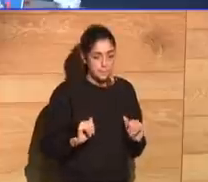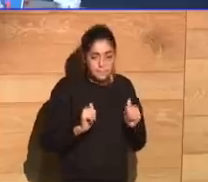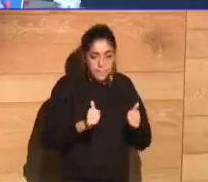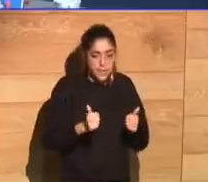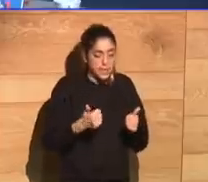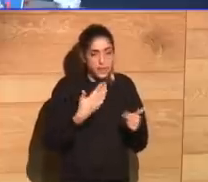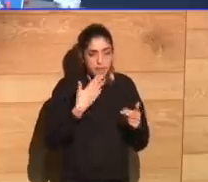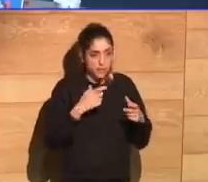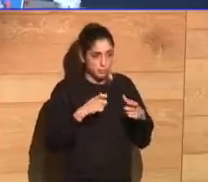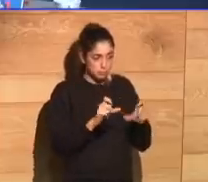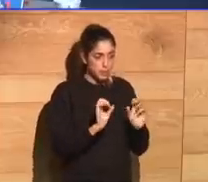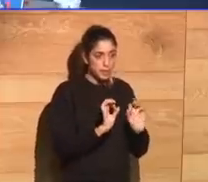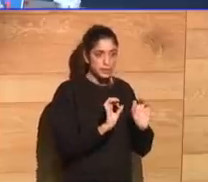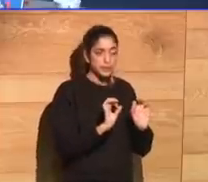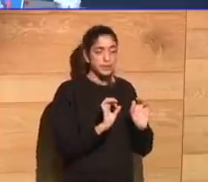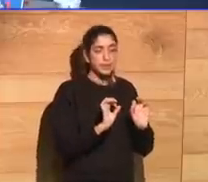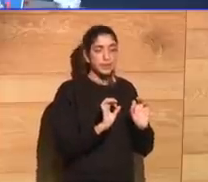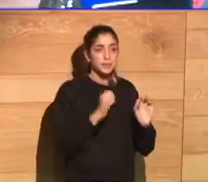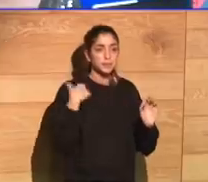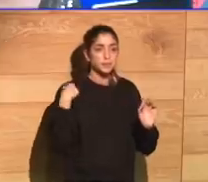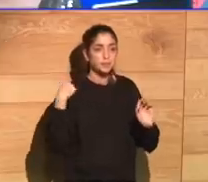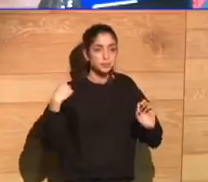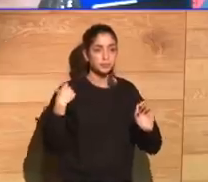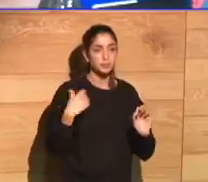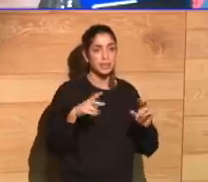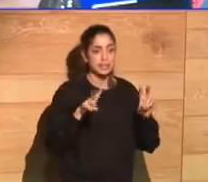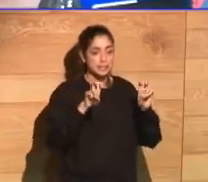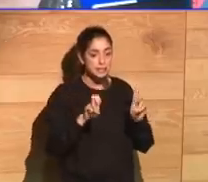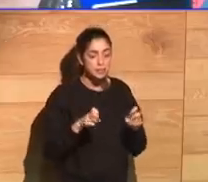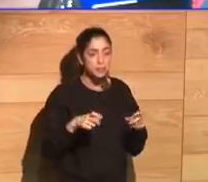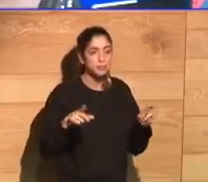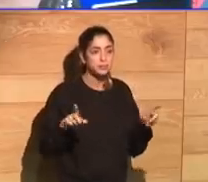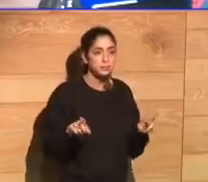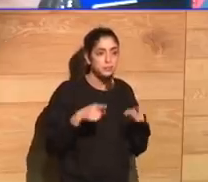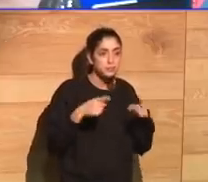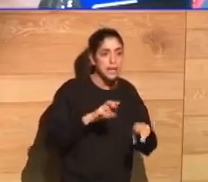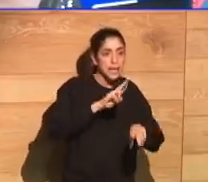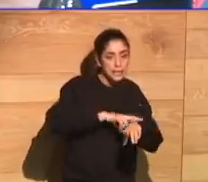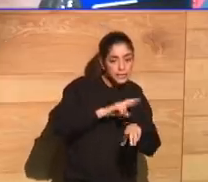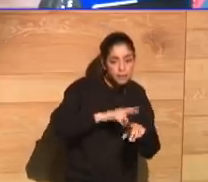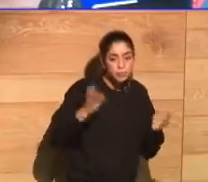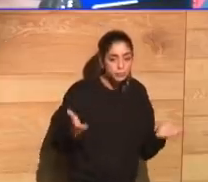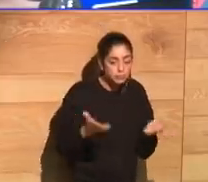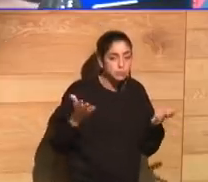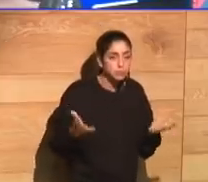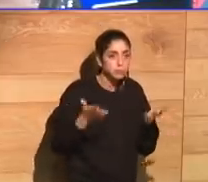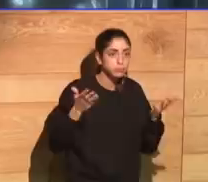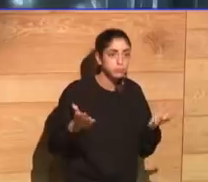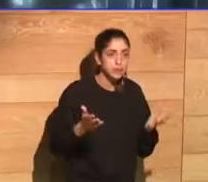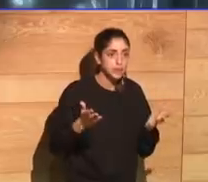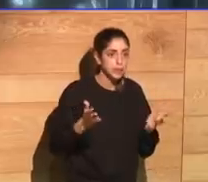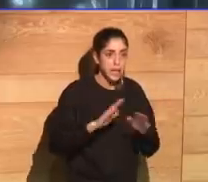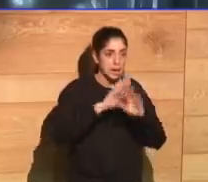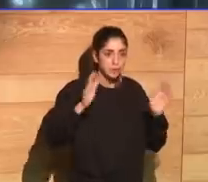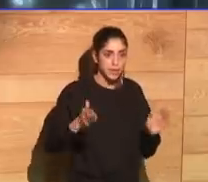casi resume todo el tema. Después empieza con esa parte rítmica que empieza a acelerar las cosas casi a modo de cabalgada y luego se lanza